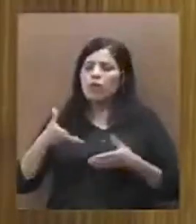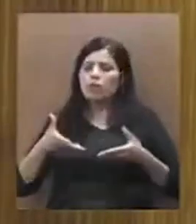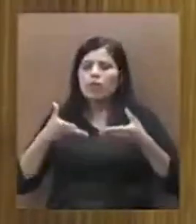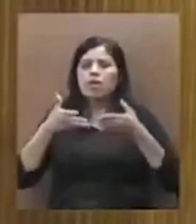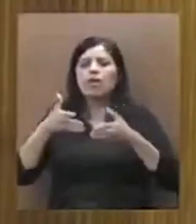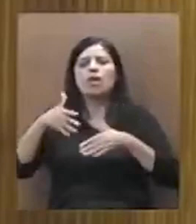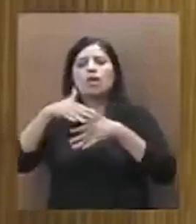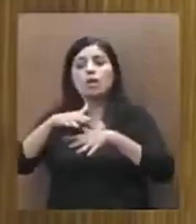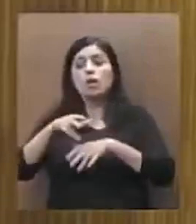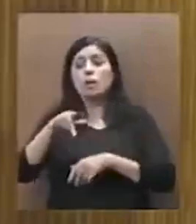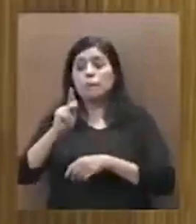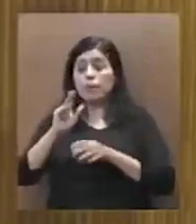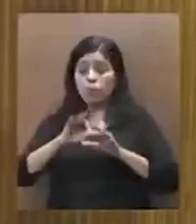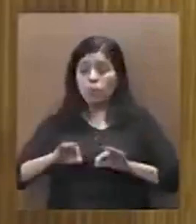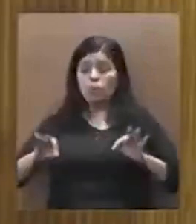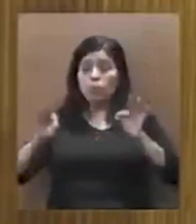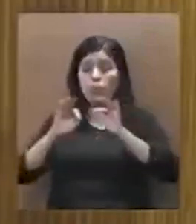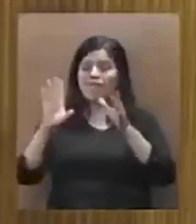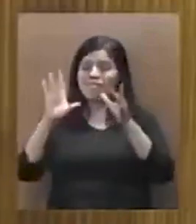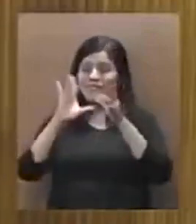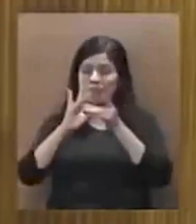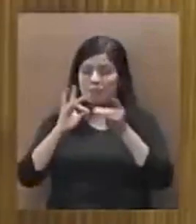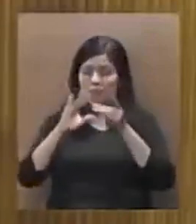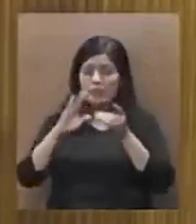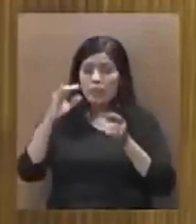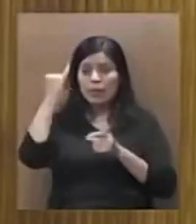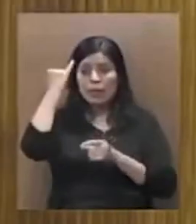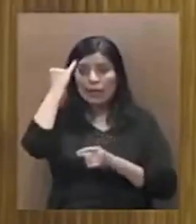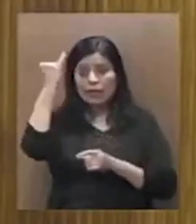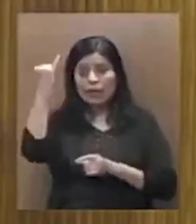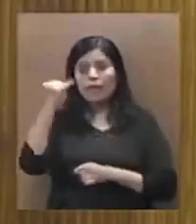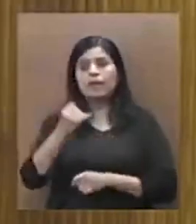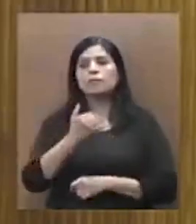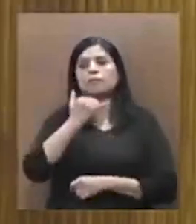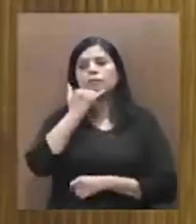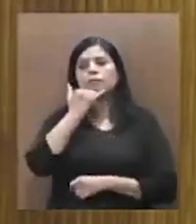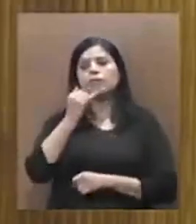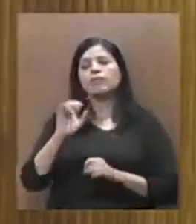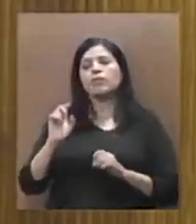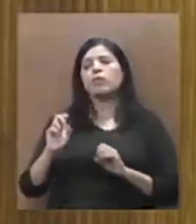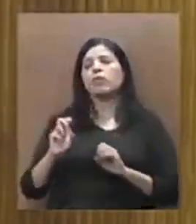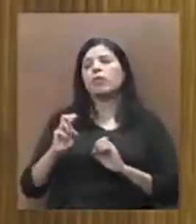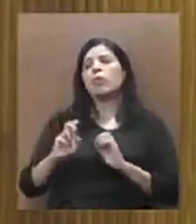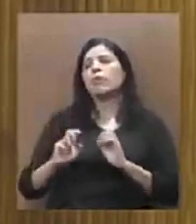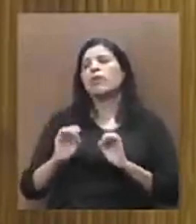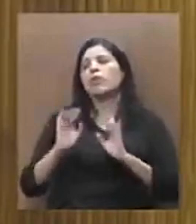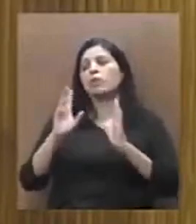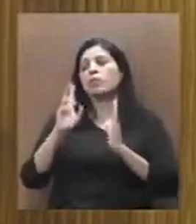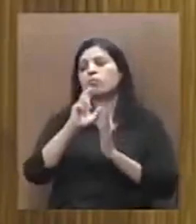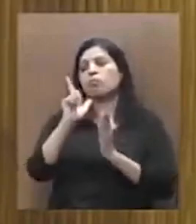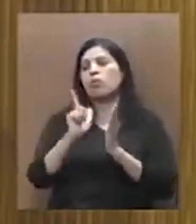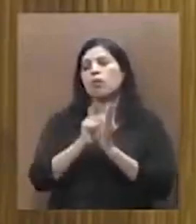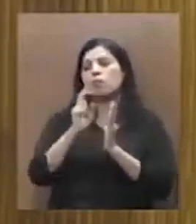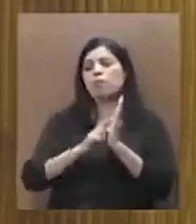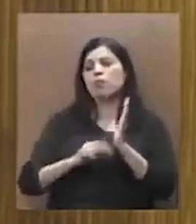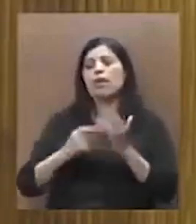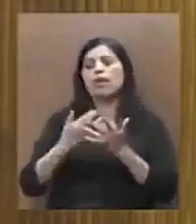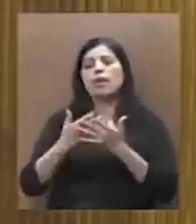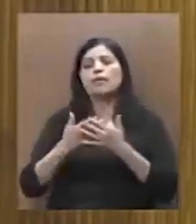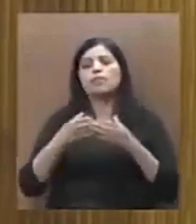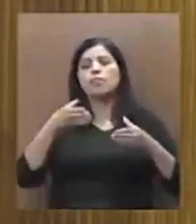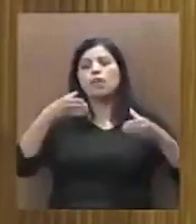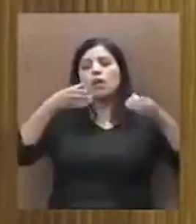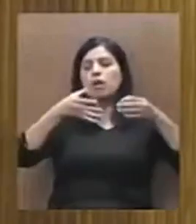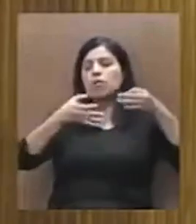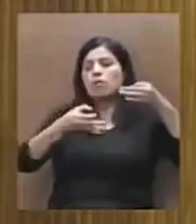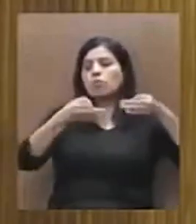pero lo que sí es importante es aclarar los mitos y realidades de esta reforma esperemos que resuelva la corte en